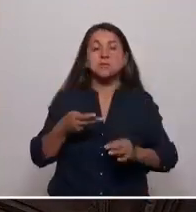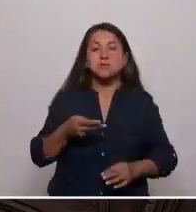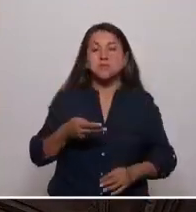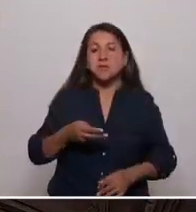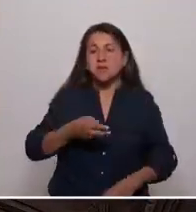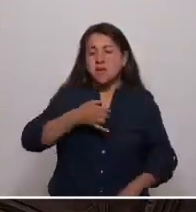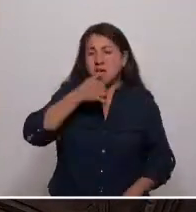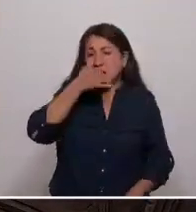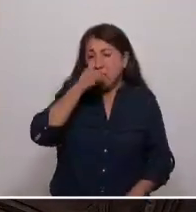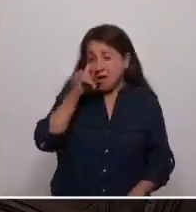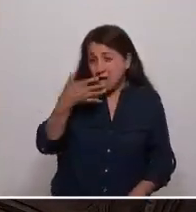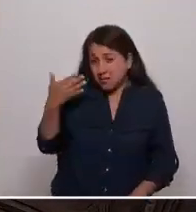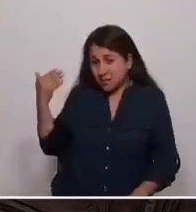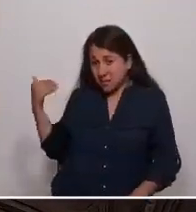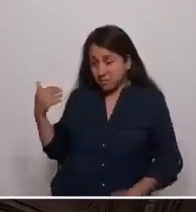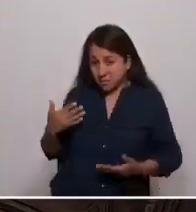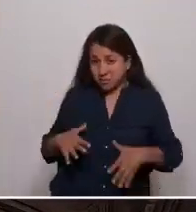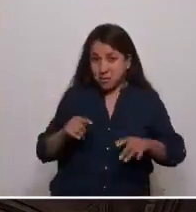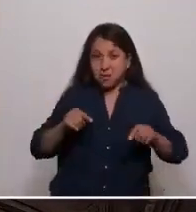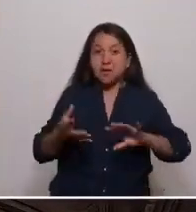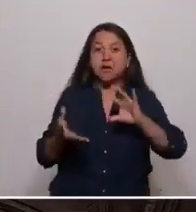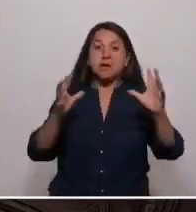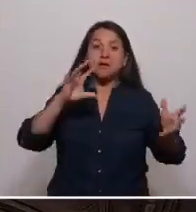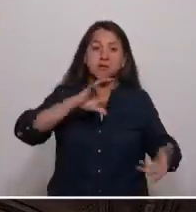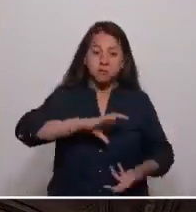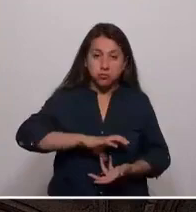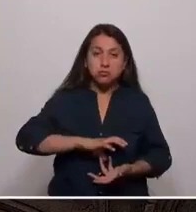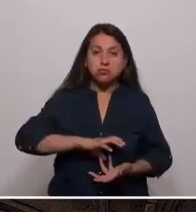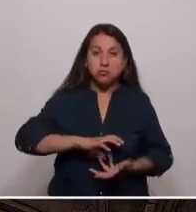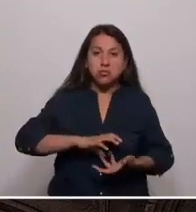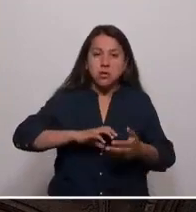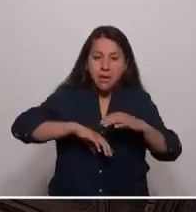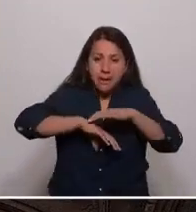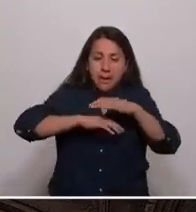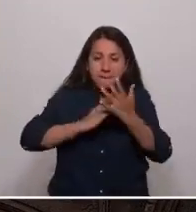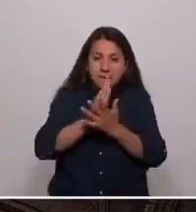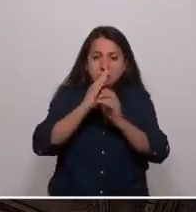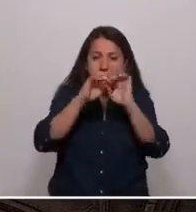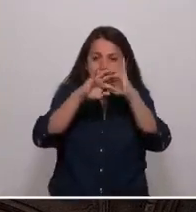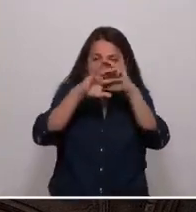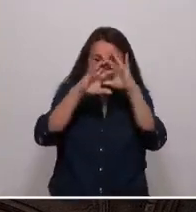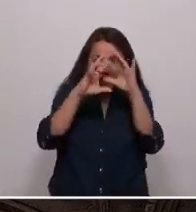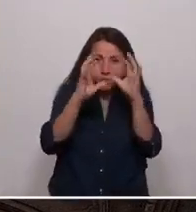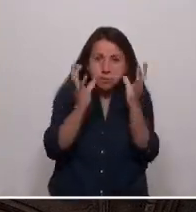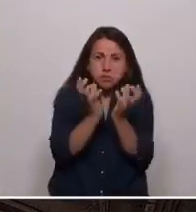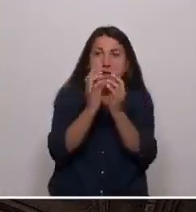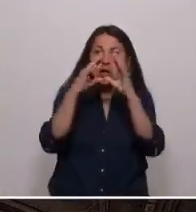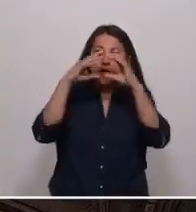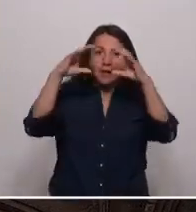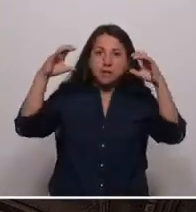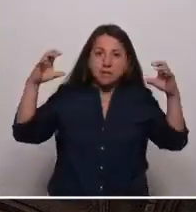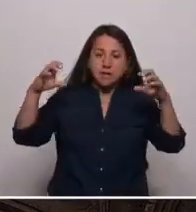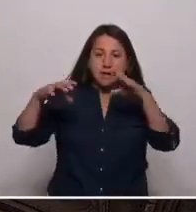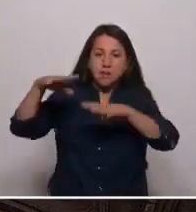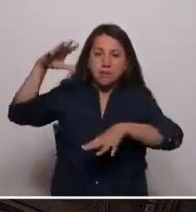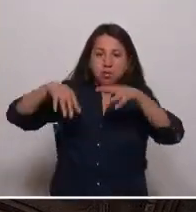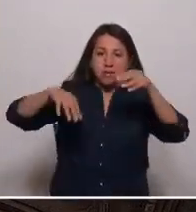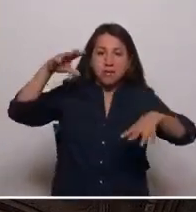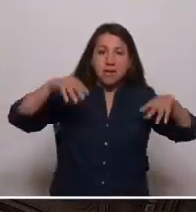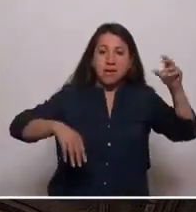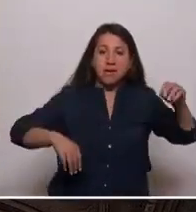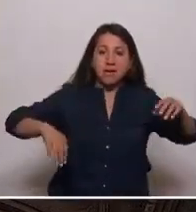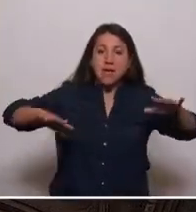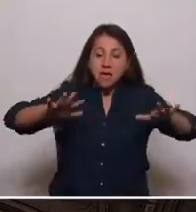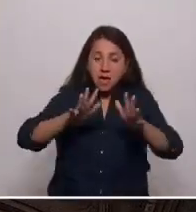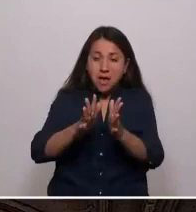ya, cuando este mundo estaba en formación, entre nubes, neblinas, entre montañas y entre las aguas,